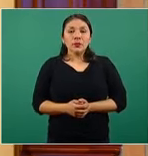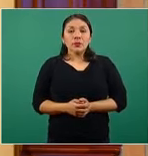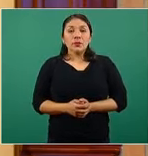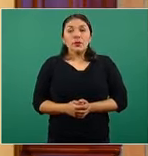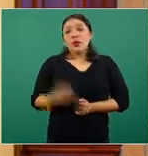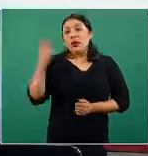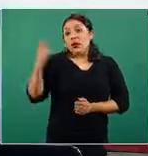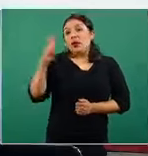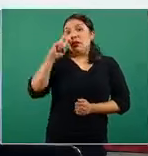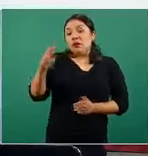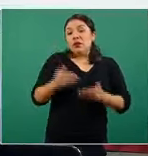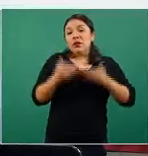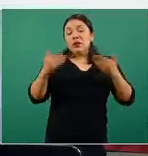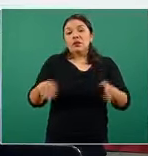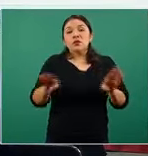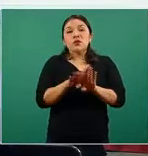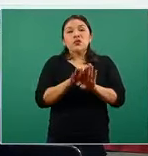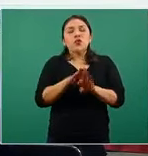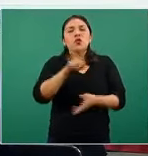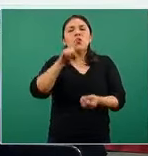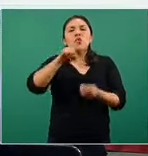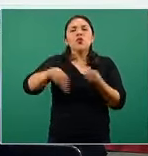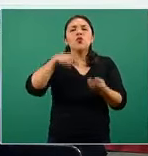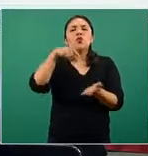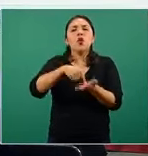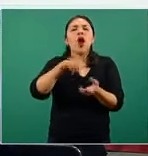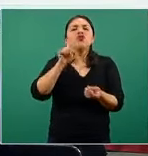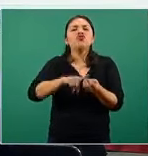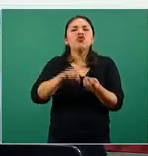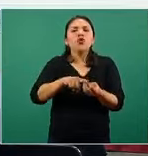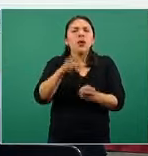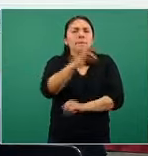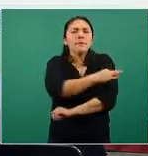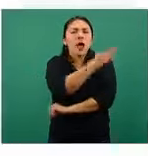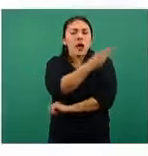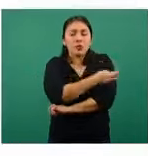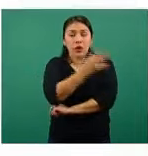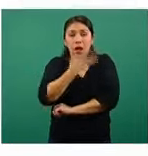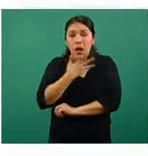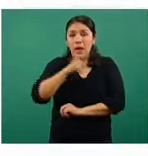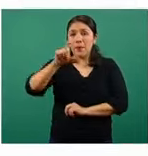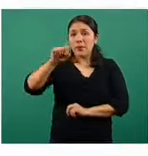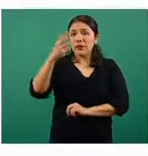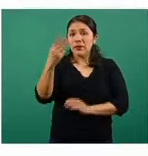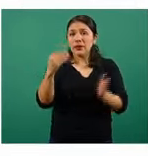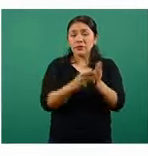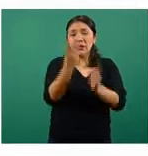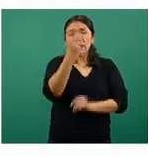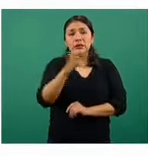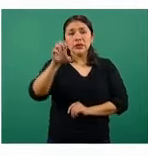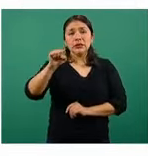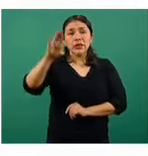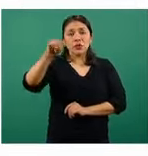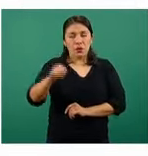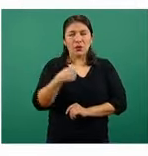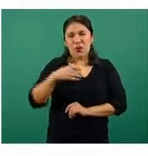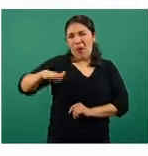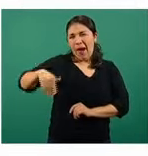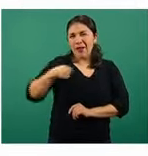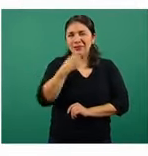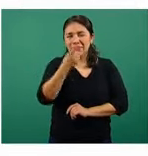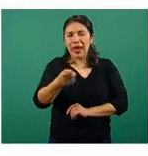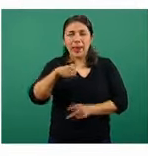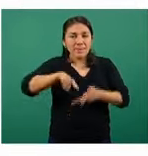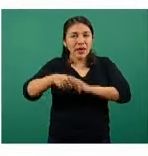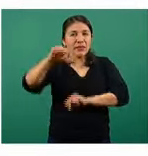Aquí tenemos entonces ahora esa distribución, es decir, las dosis aplicadas, estas 23.369 que comentábamos se aplicaron